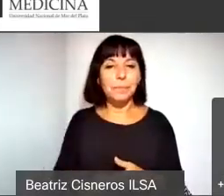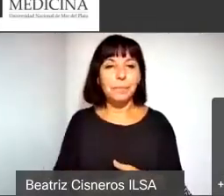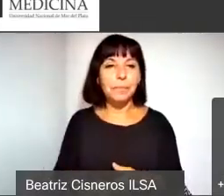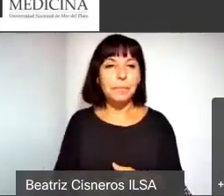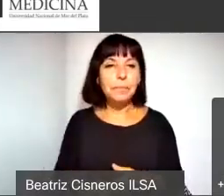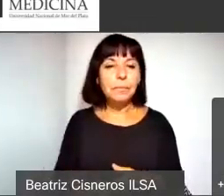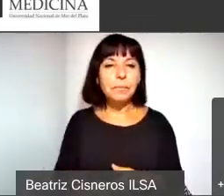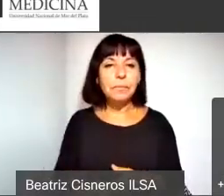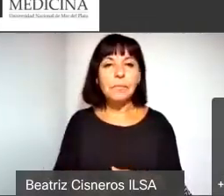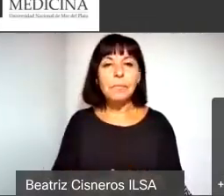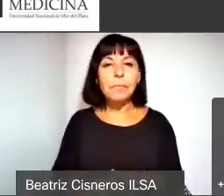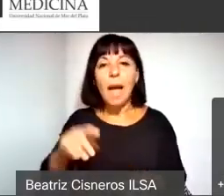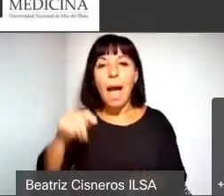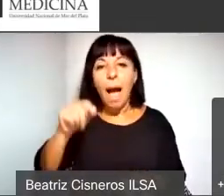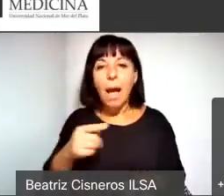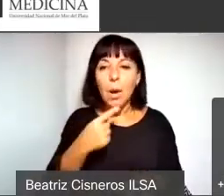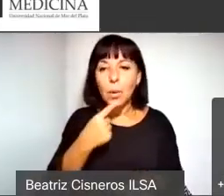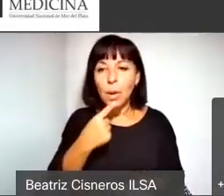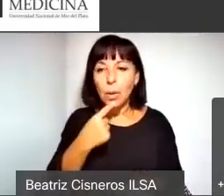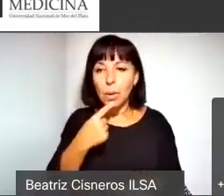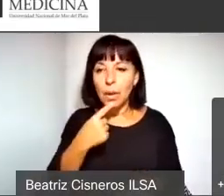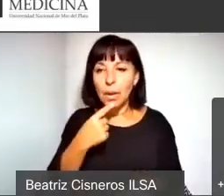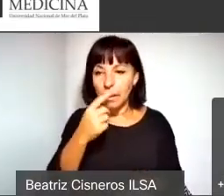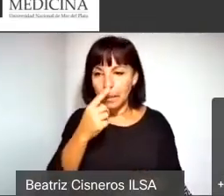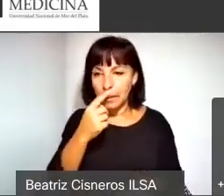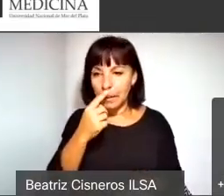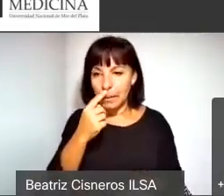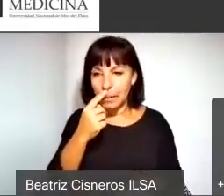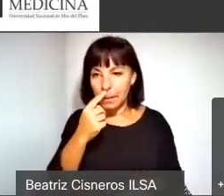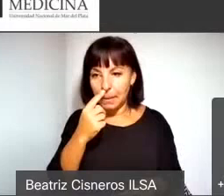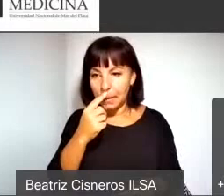¿Hasta acá alguna duda, Cris? ¿Qué se ve en el chat?